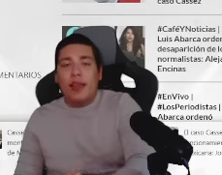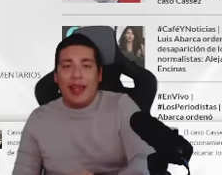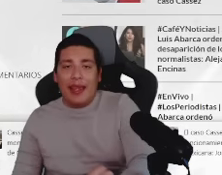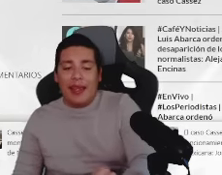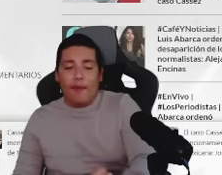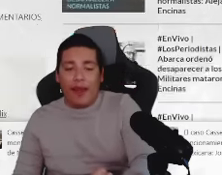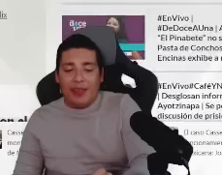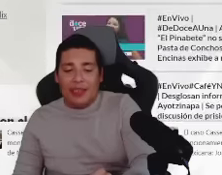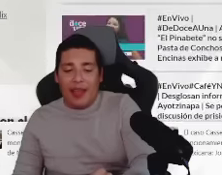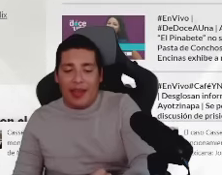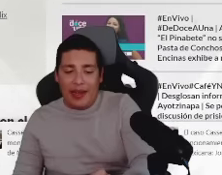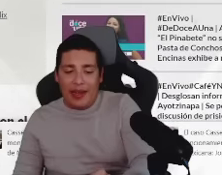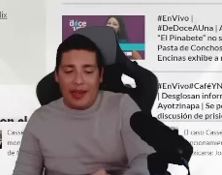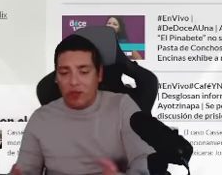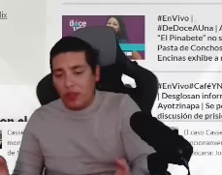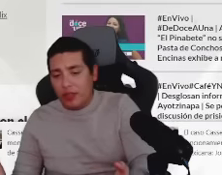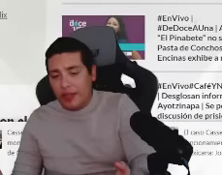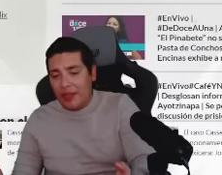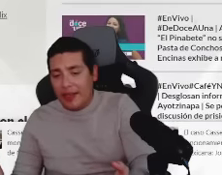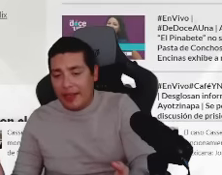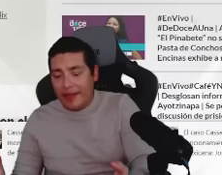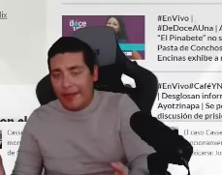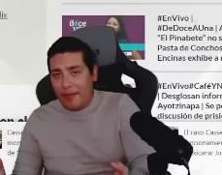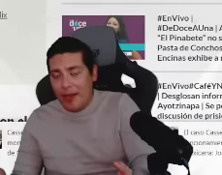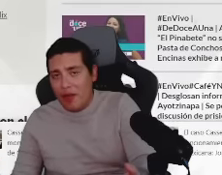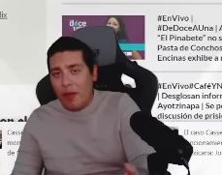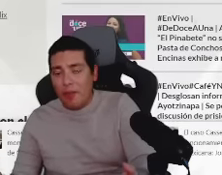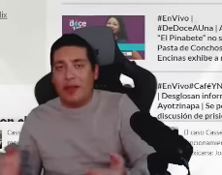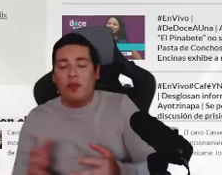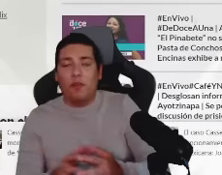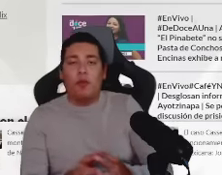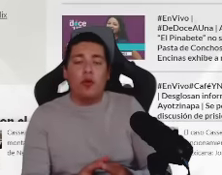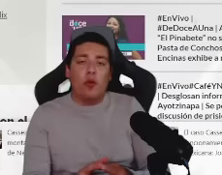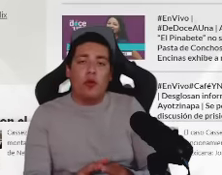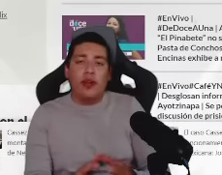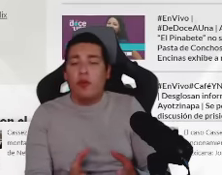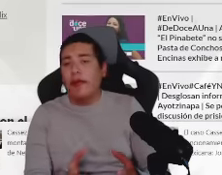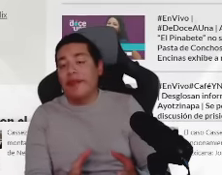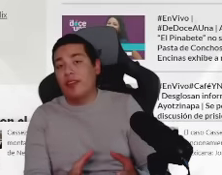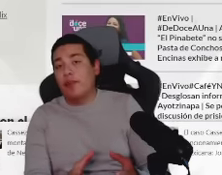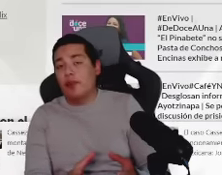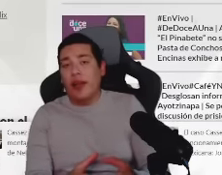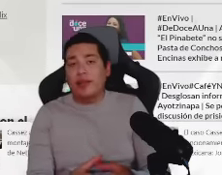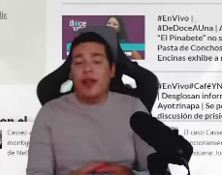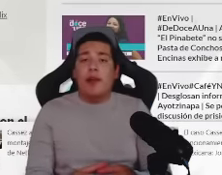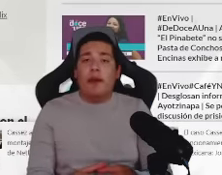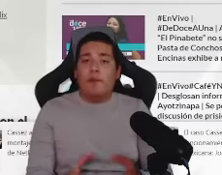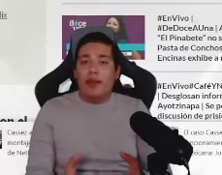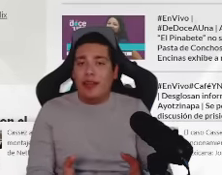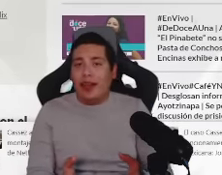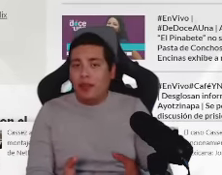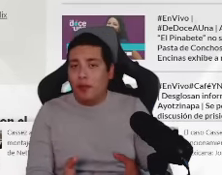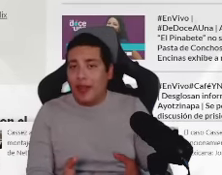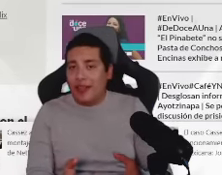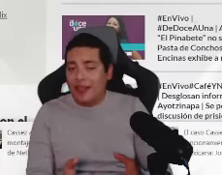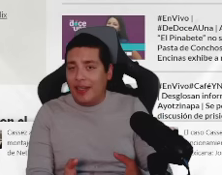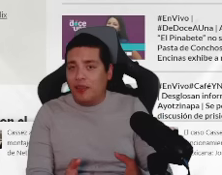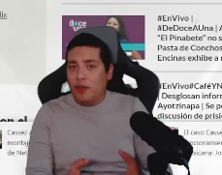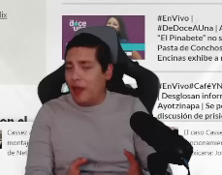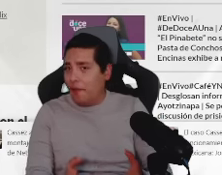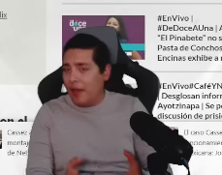de francia en ese entonces y que vino a méxico con el comandante borolas para platicar sobre